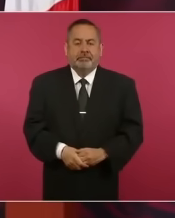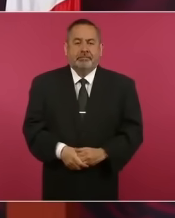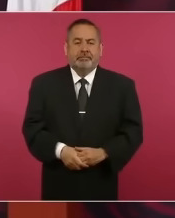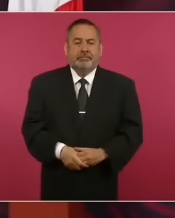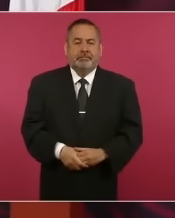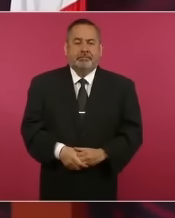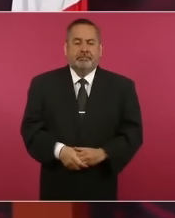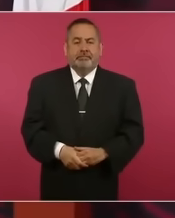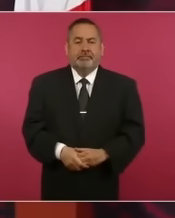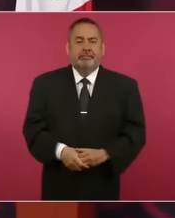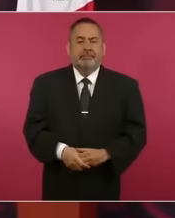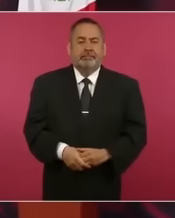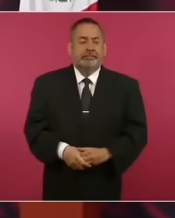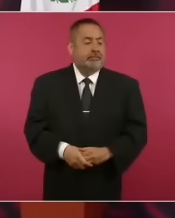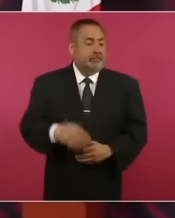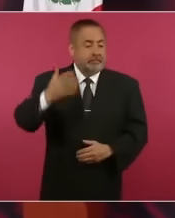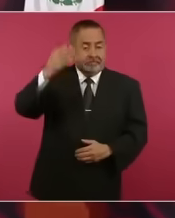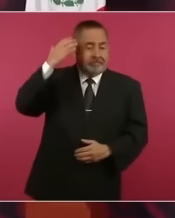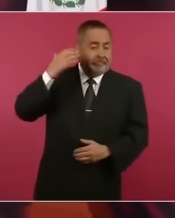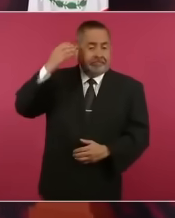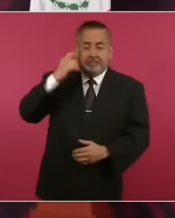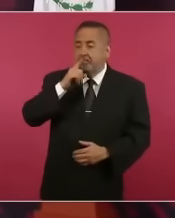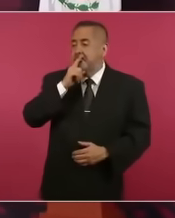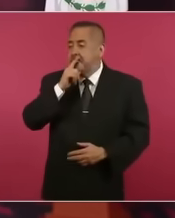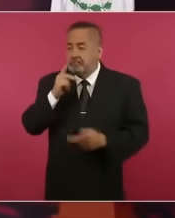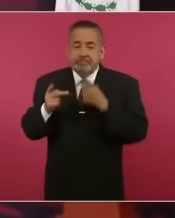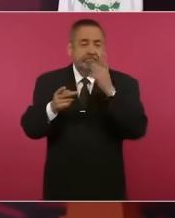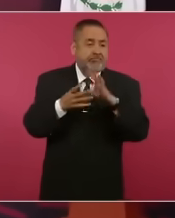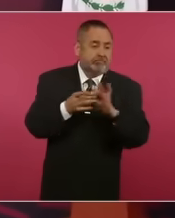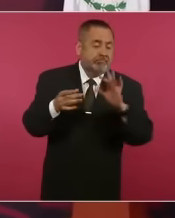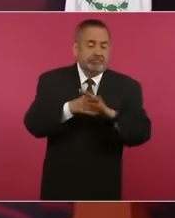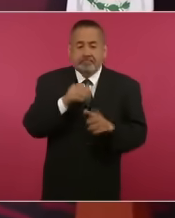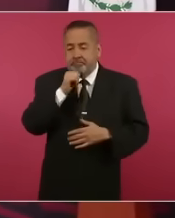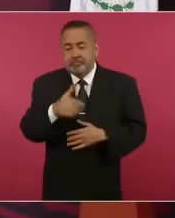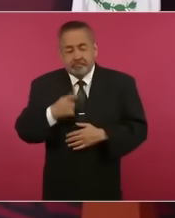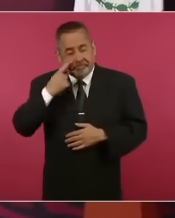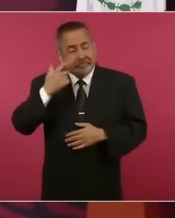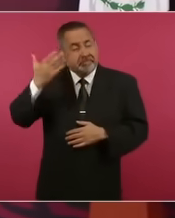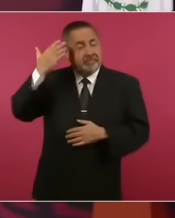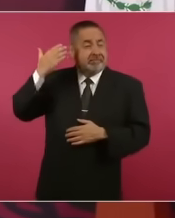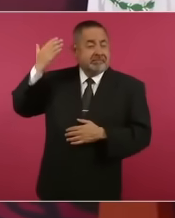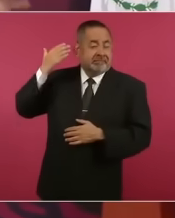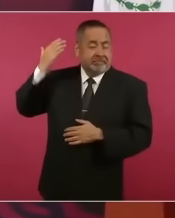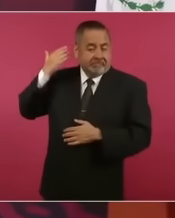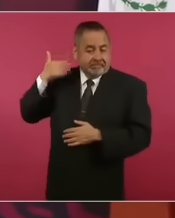No se hablaba nada. Imagínense, en las cámaras